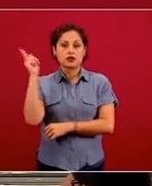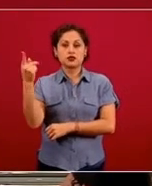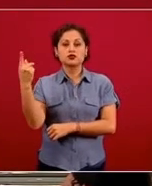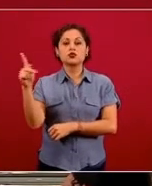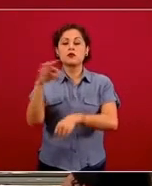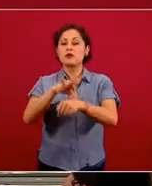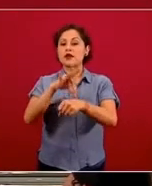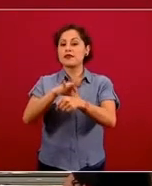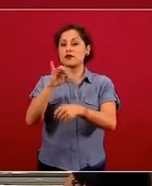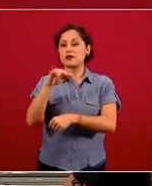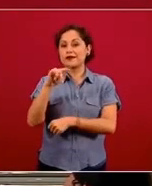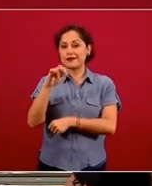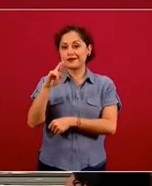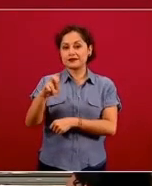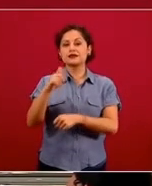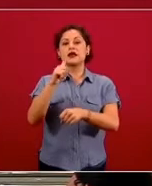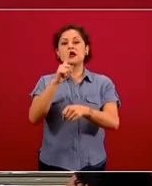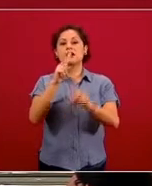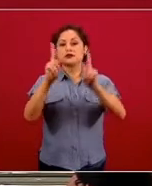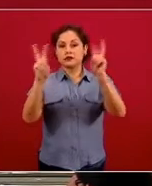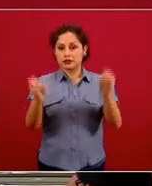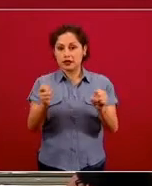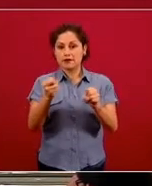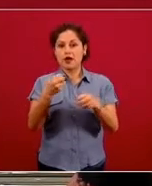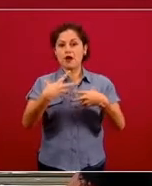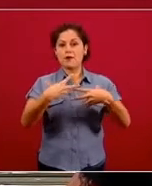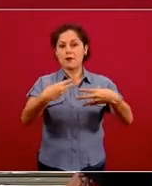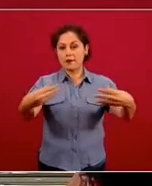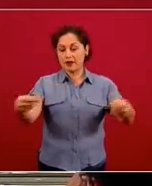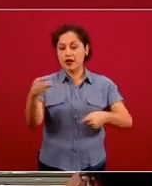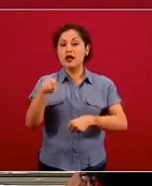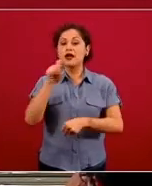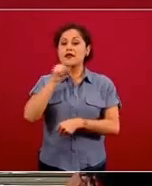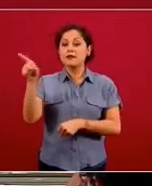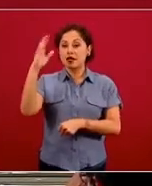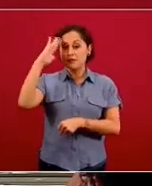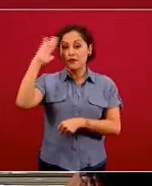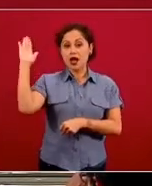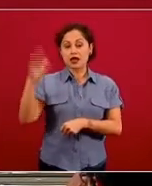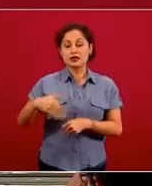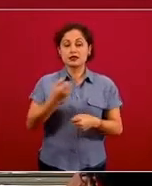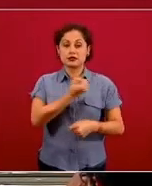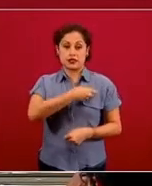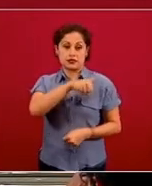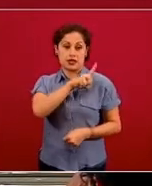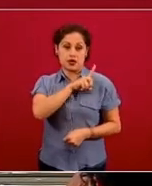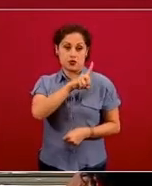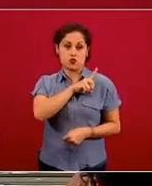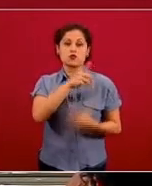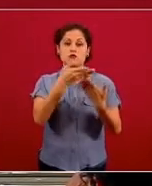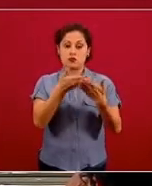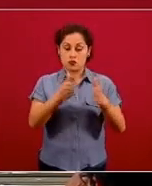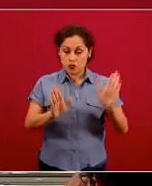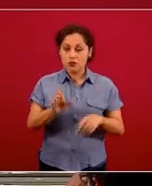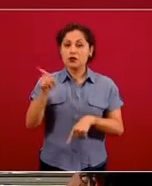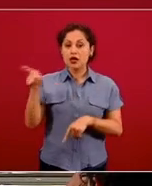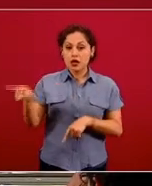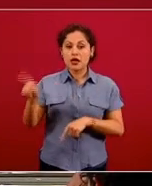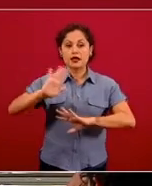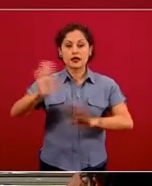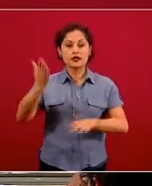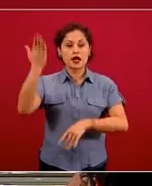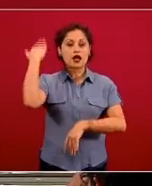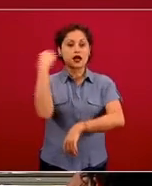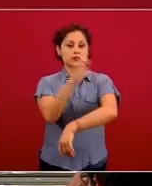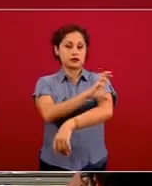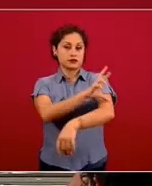internista, es HIV infectóloga National y además Institute, es maestra she's en salud also pública, y por esa razón she also has a está al master's frente in de la public health. coordinación She